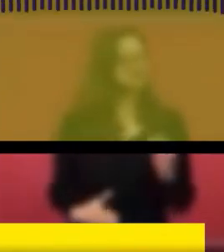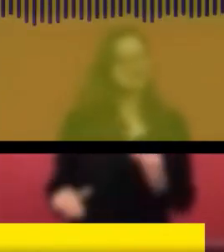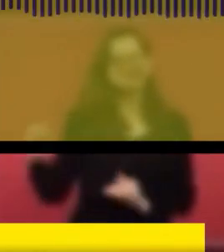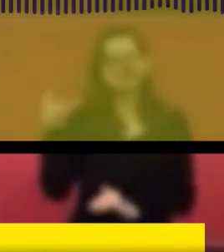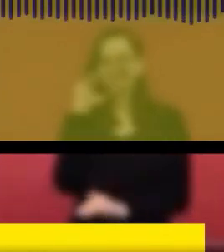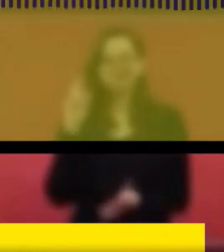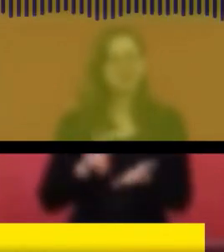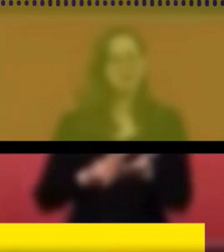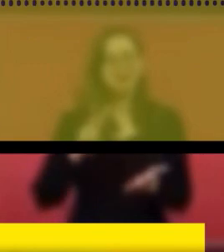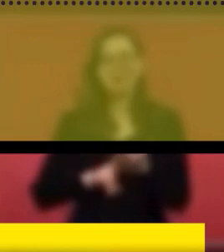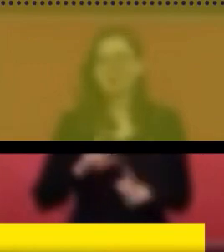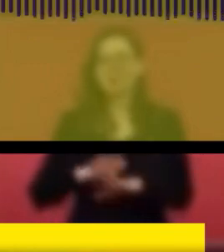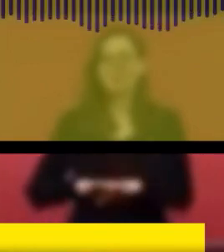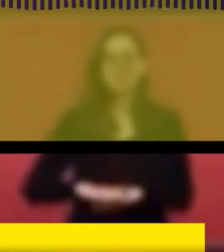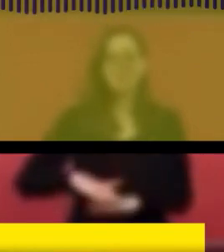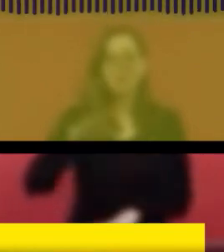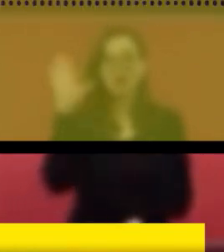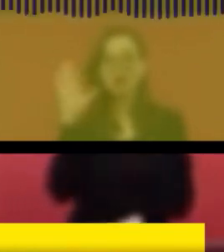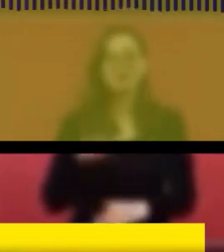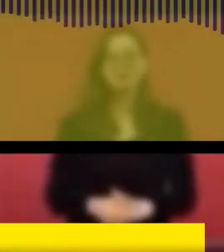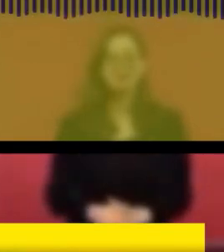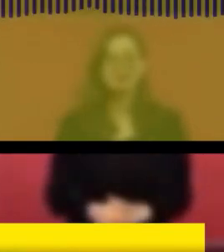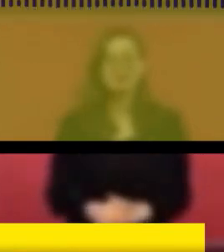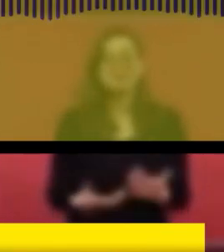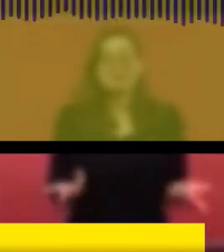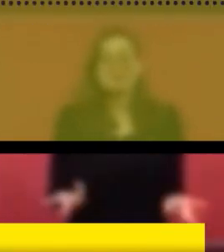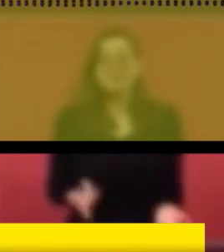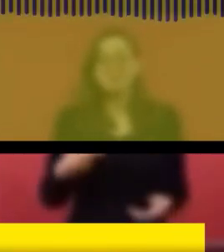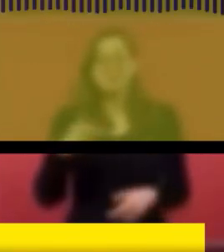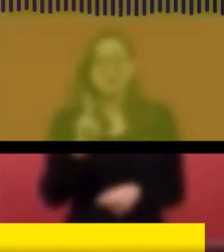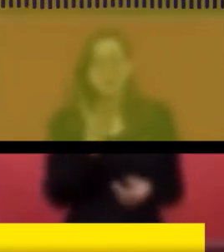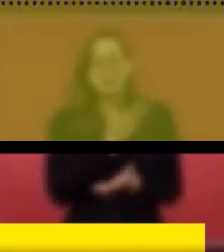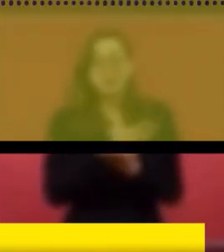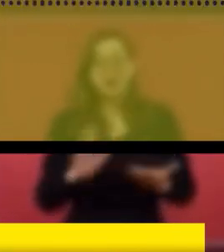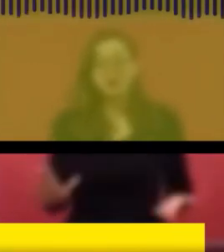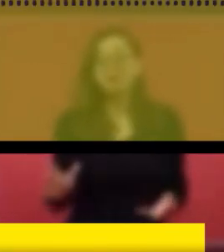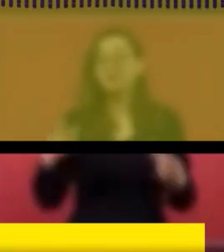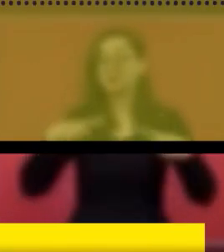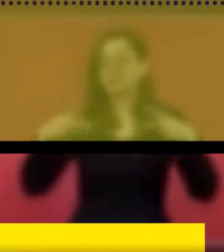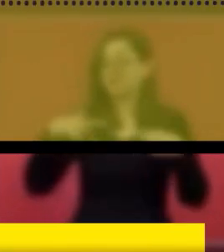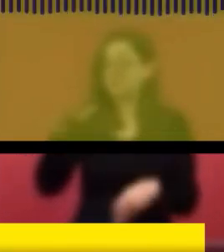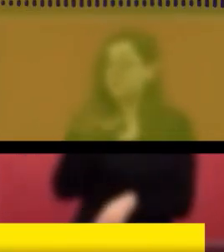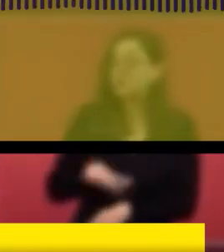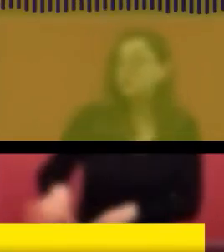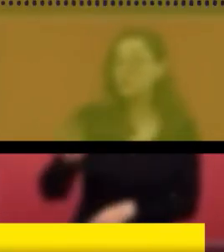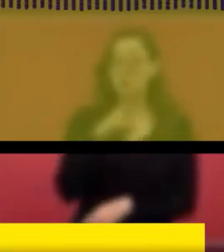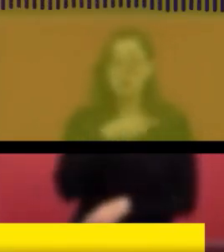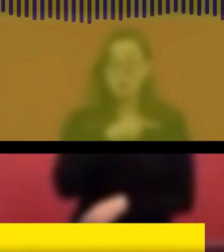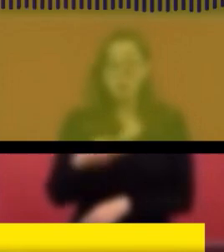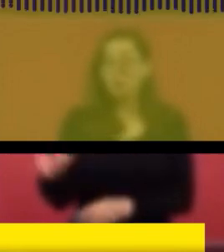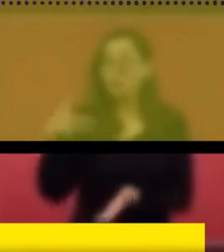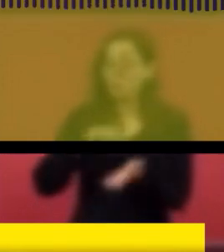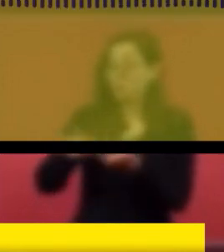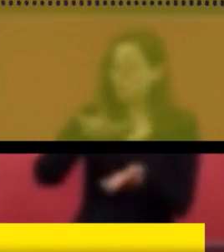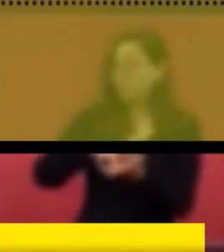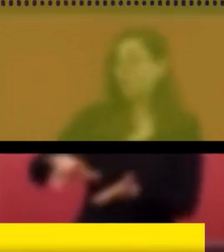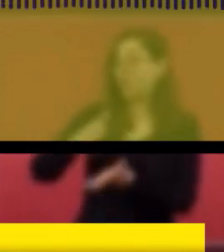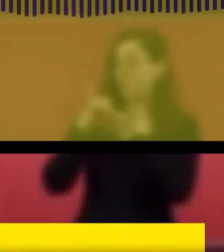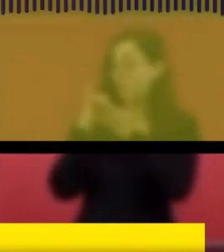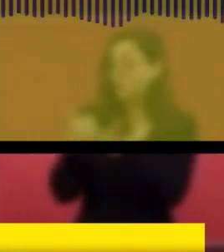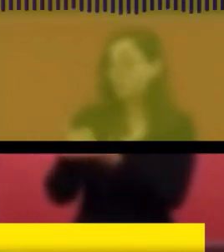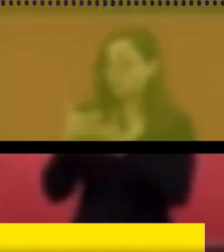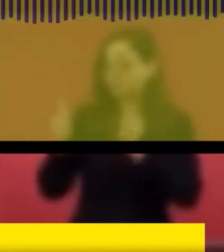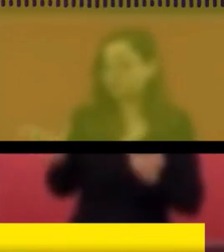presidente de México, de tendencia claramente izquierdista, como todo el mundo lo sabe, que ha avanzado mucho en